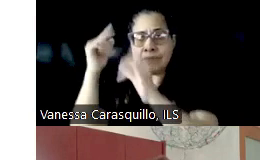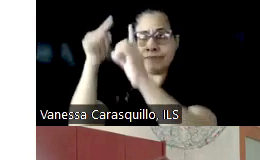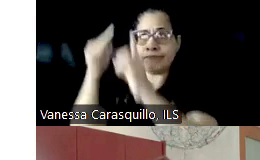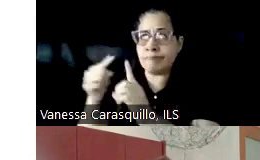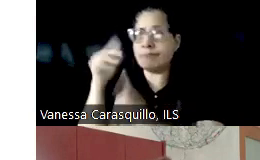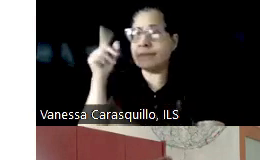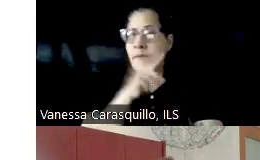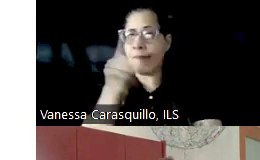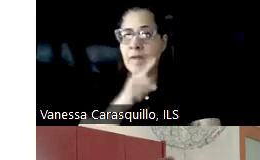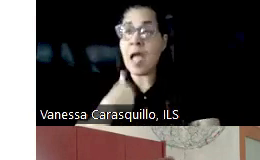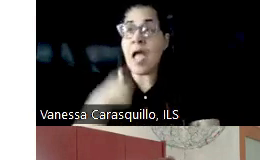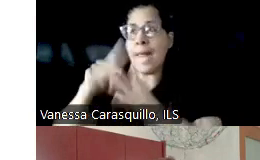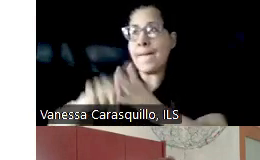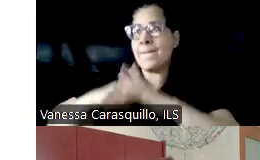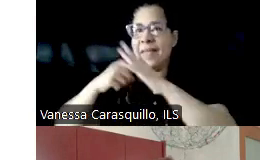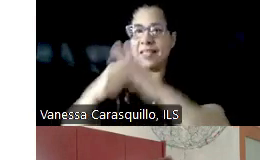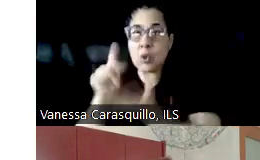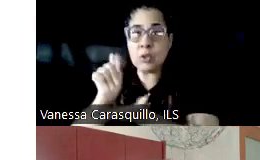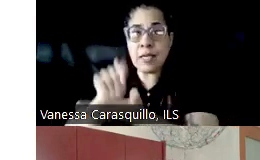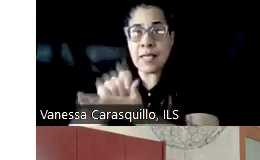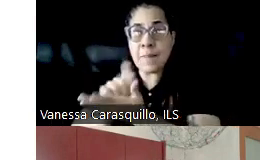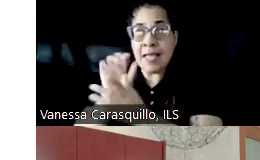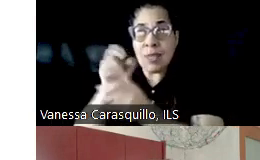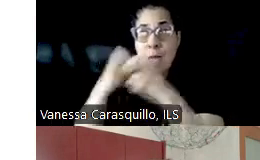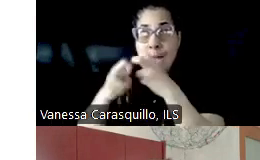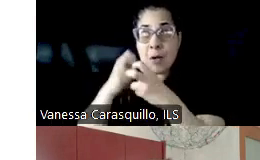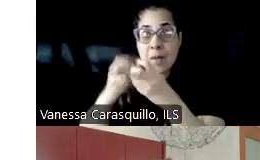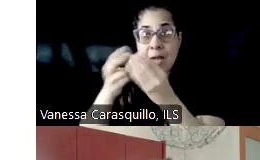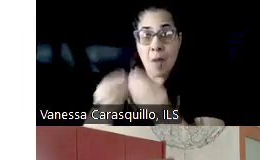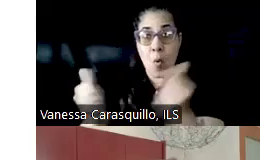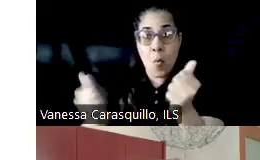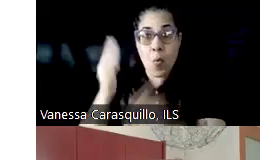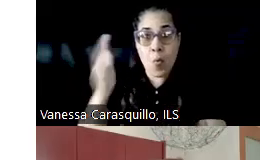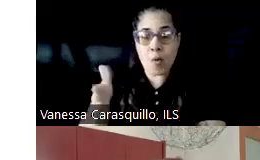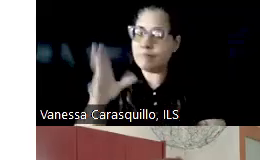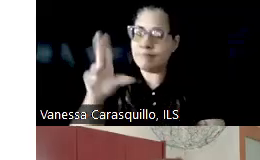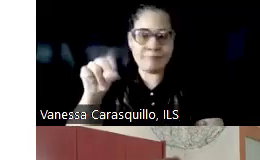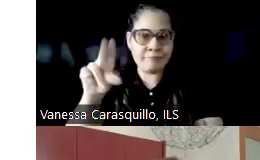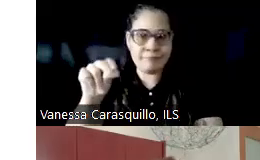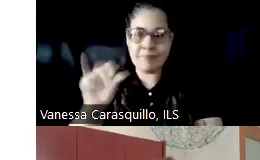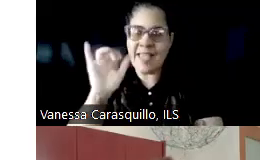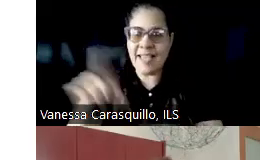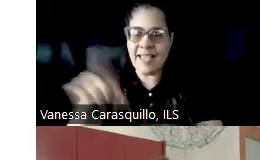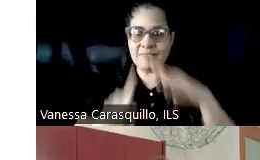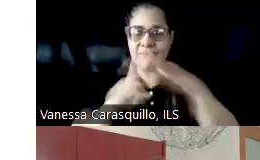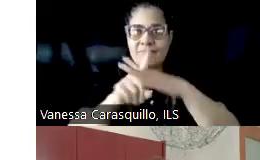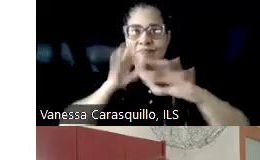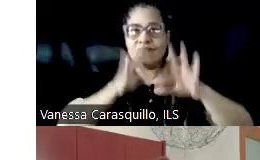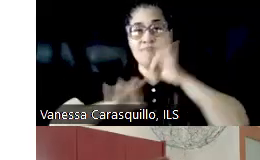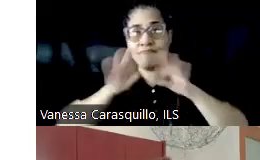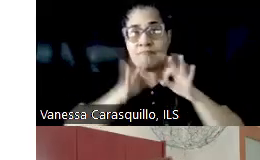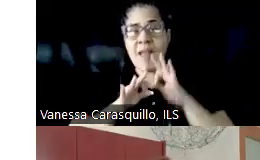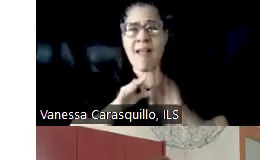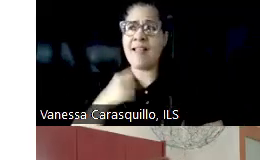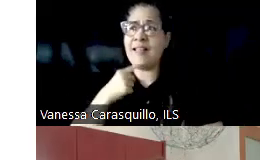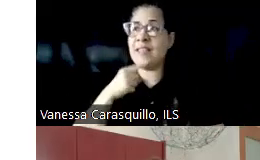este problema va a desaparecer. Y no necesariamente es así. Entonces viene la frustración, ese doctor no